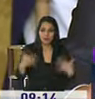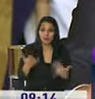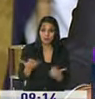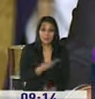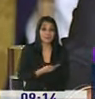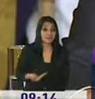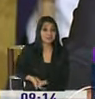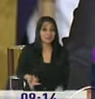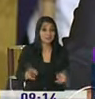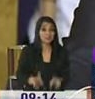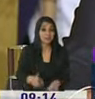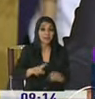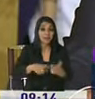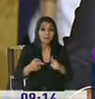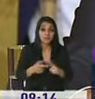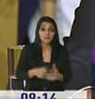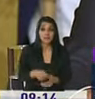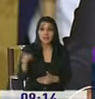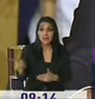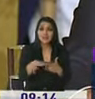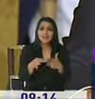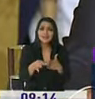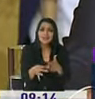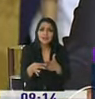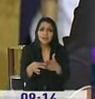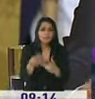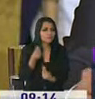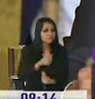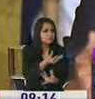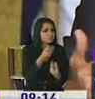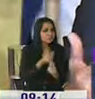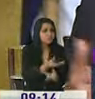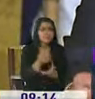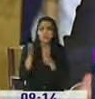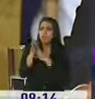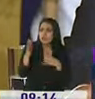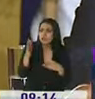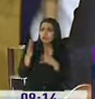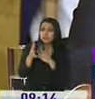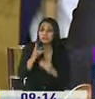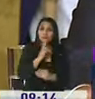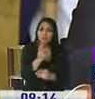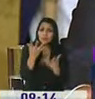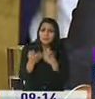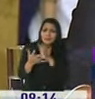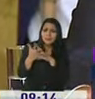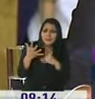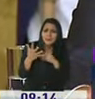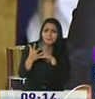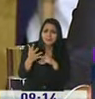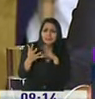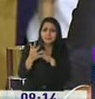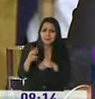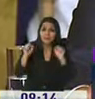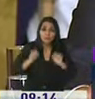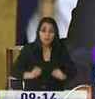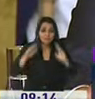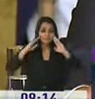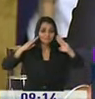presidente, porque nos llevó un mensaje del cual estábamos ávidos los hondureños de poder